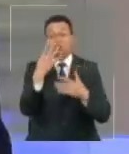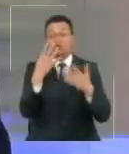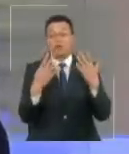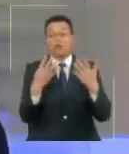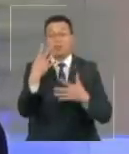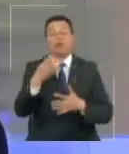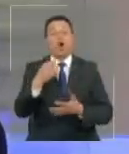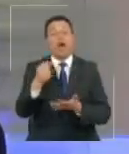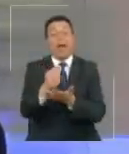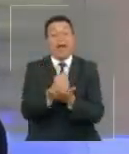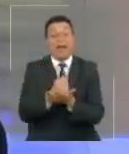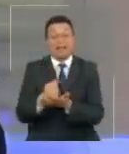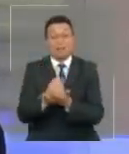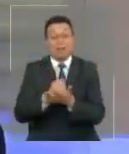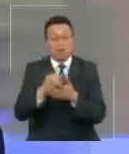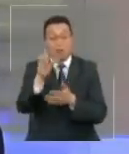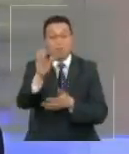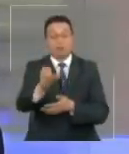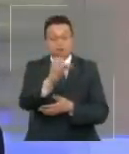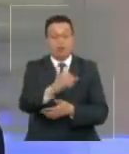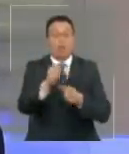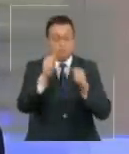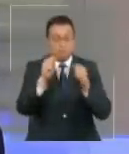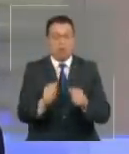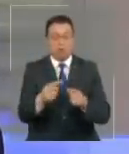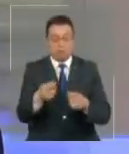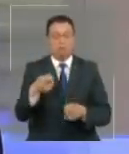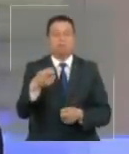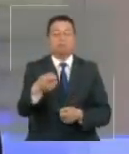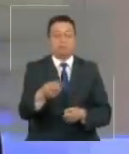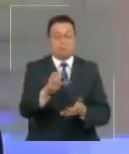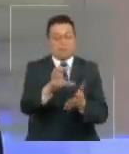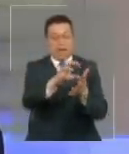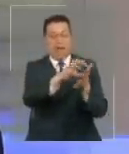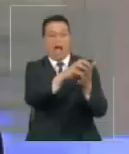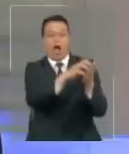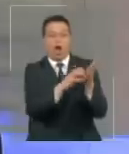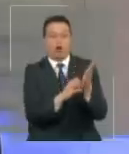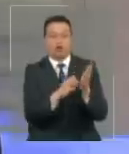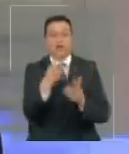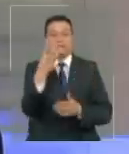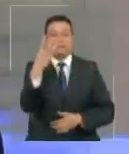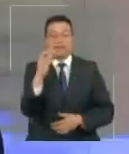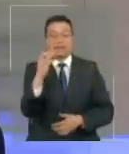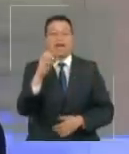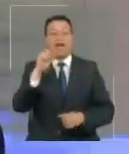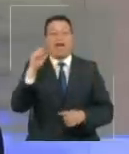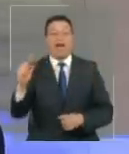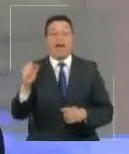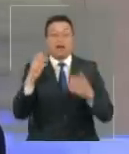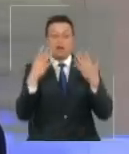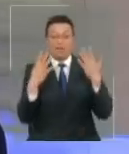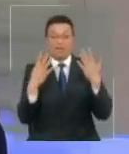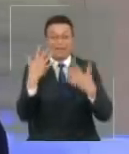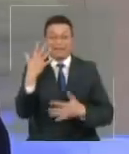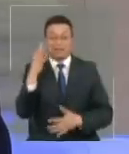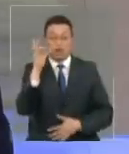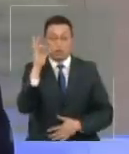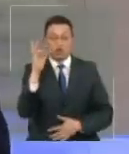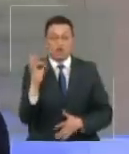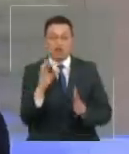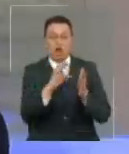15.494 medicamentos donde la gente se ha podido ahorrar entre un 30 y un